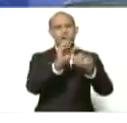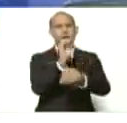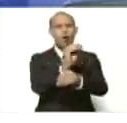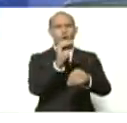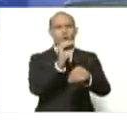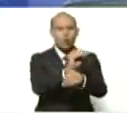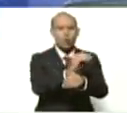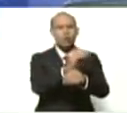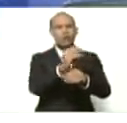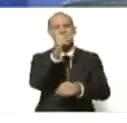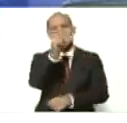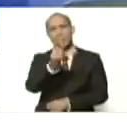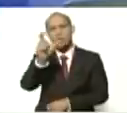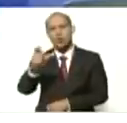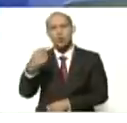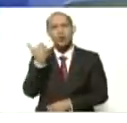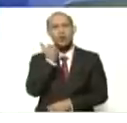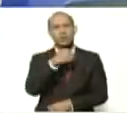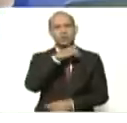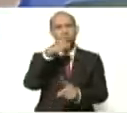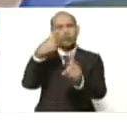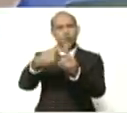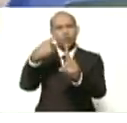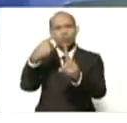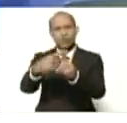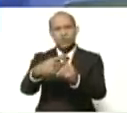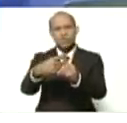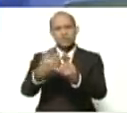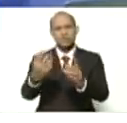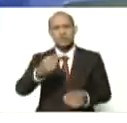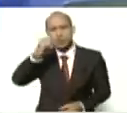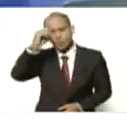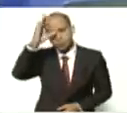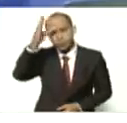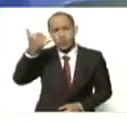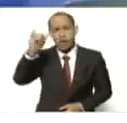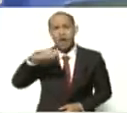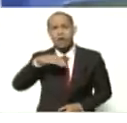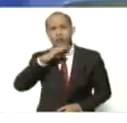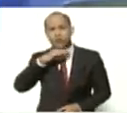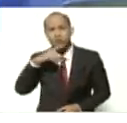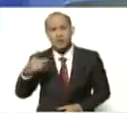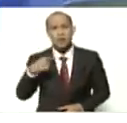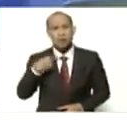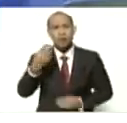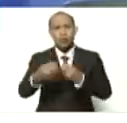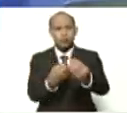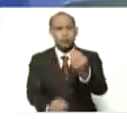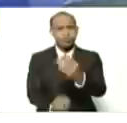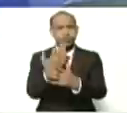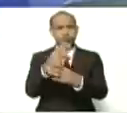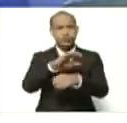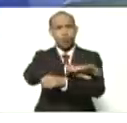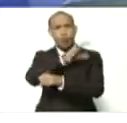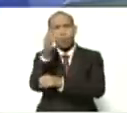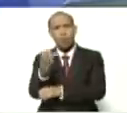salud tenemos que tener toda nuestra capacidad por eso yo creé el poliedro